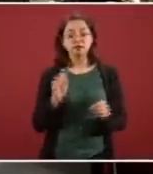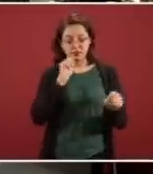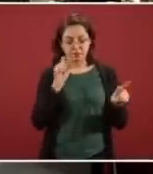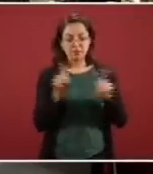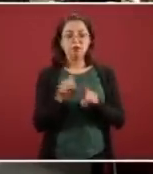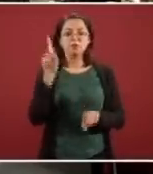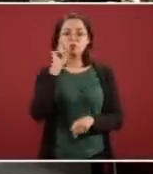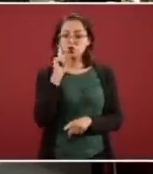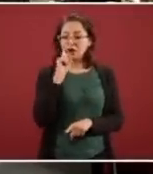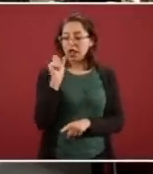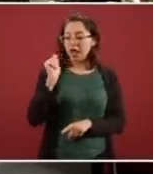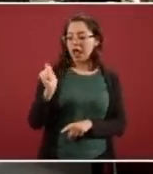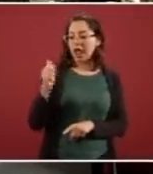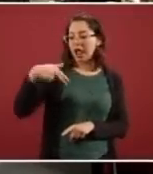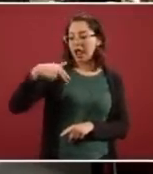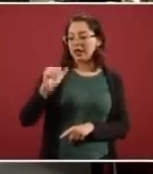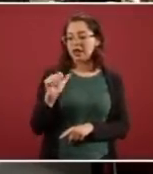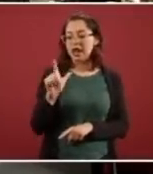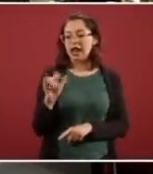es otra